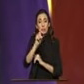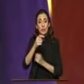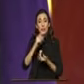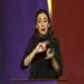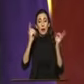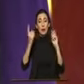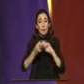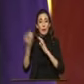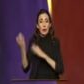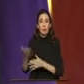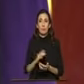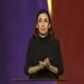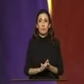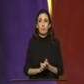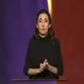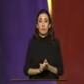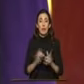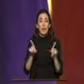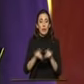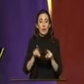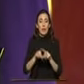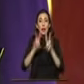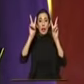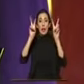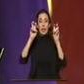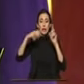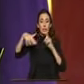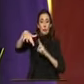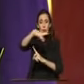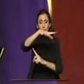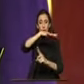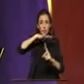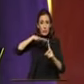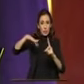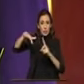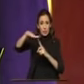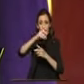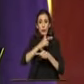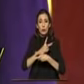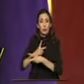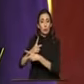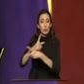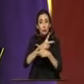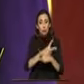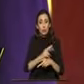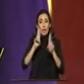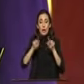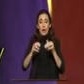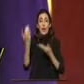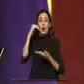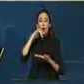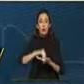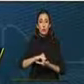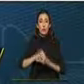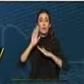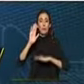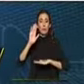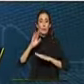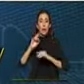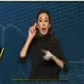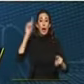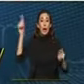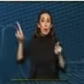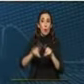referencia a la campaña contra el cambio climático, la política de gobierno es clara. Ratificamos el Acuerdo de París